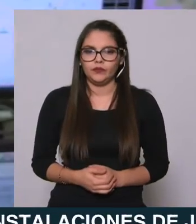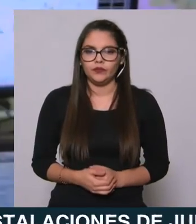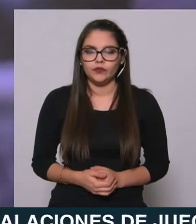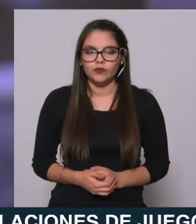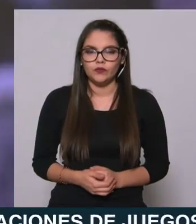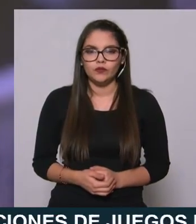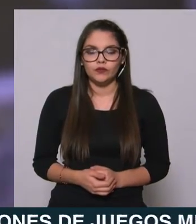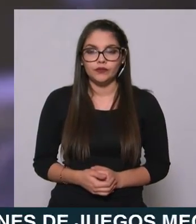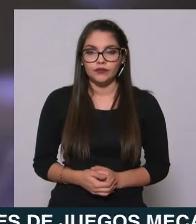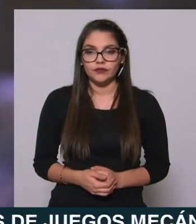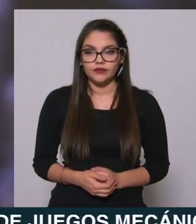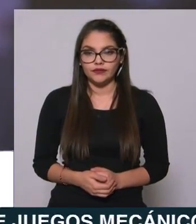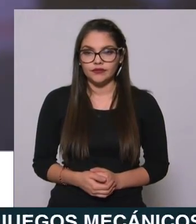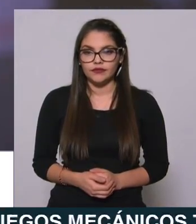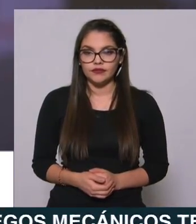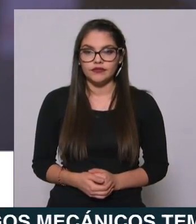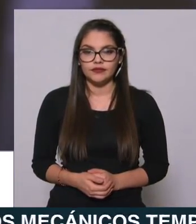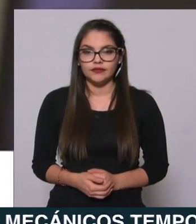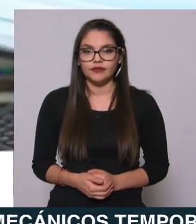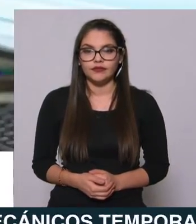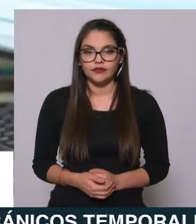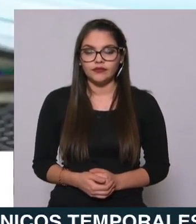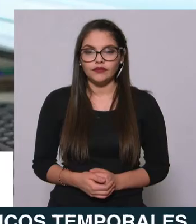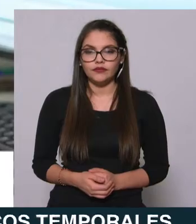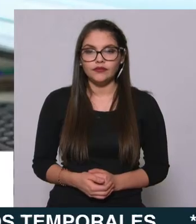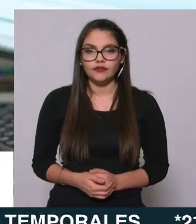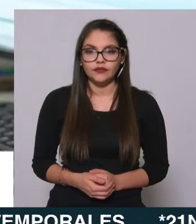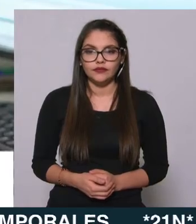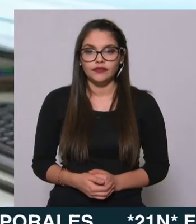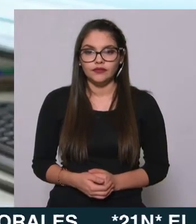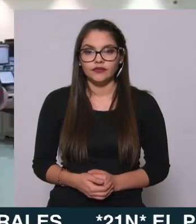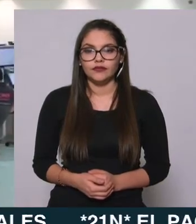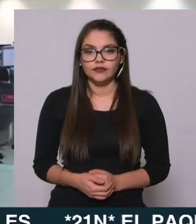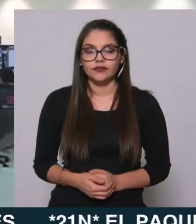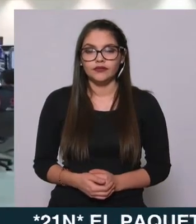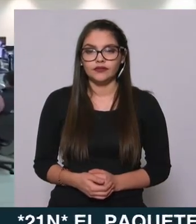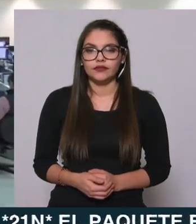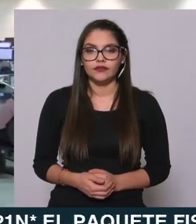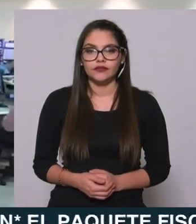Javier Martínez, información y voz, Alberto Álvarez Santana, 21 Noticias.